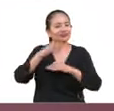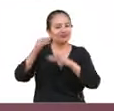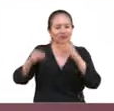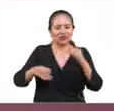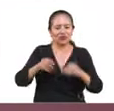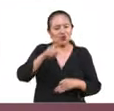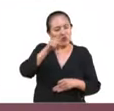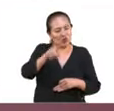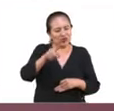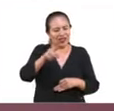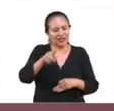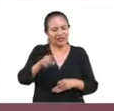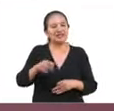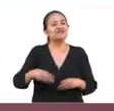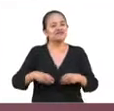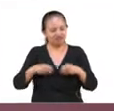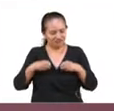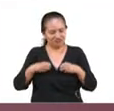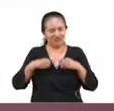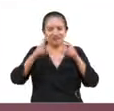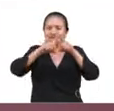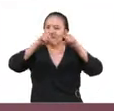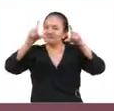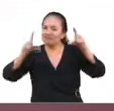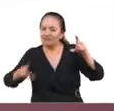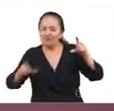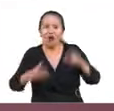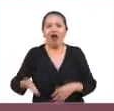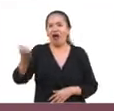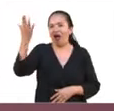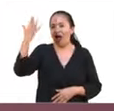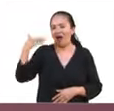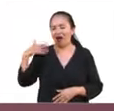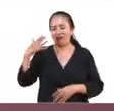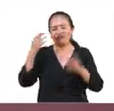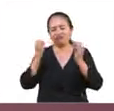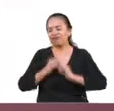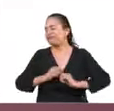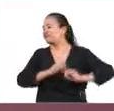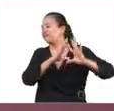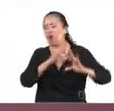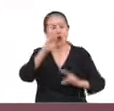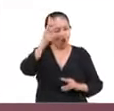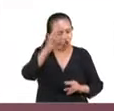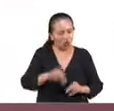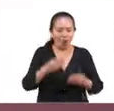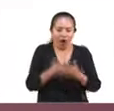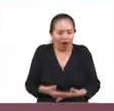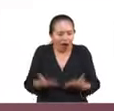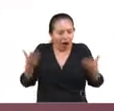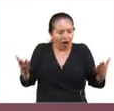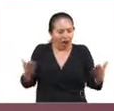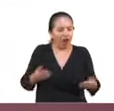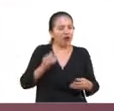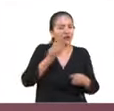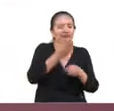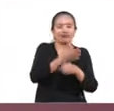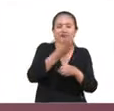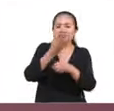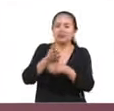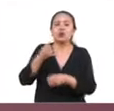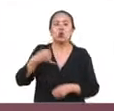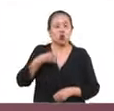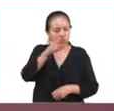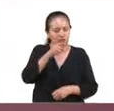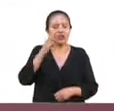México profundo, ese por el que nunca nadie vio. Hoy ustedes son responsables de